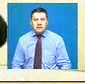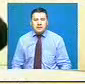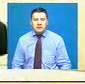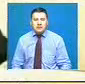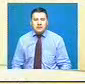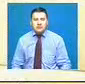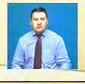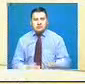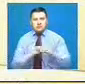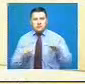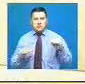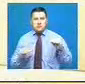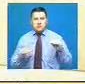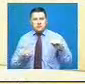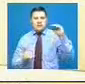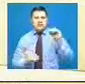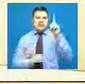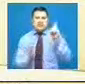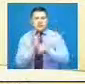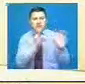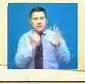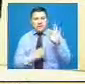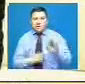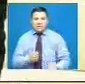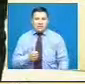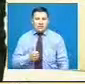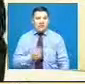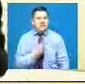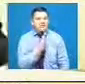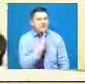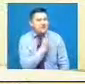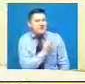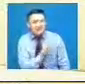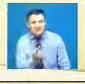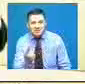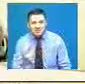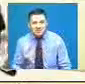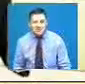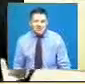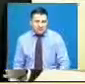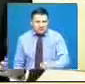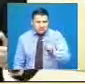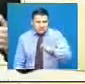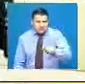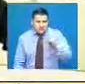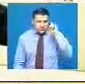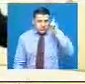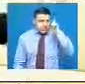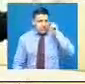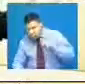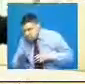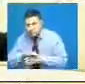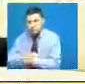Y el dólar subió a 1.950 pesos. Con esto les estoy diciendo que cuando se considera necesario intervenir porque